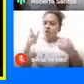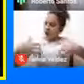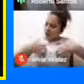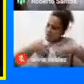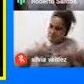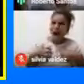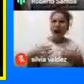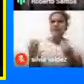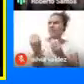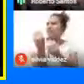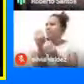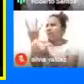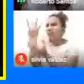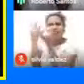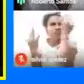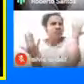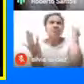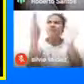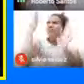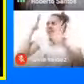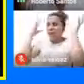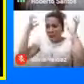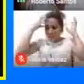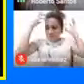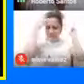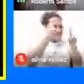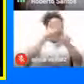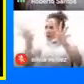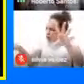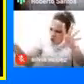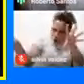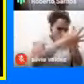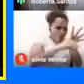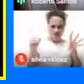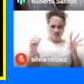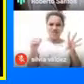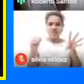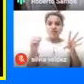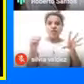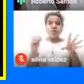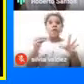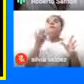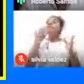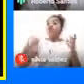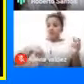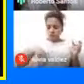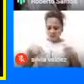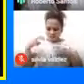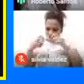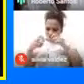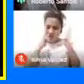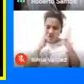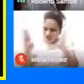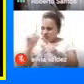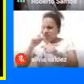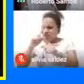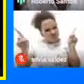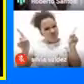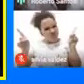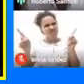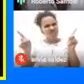Hablo de las plantas Hablo de las piedras Si nosotros Tuviéramos otra actitud Frente a todos esos seres